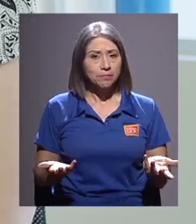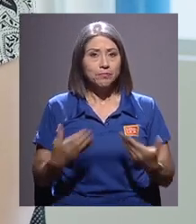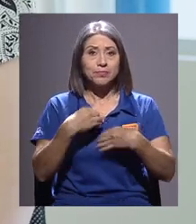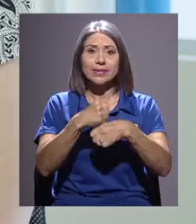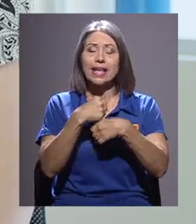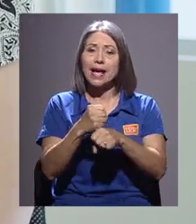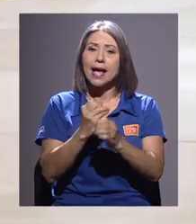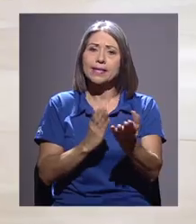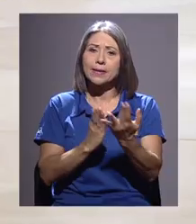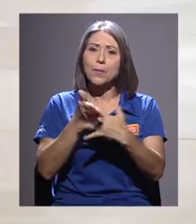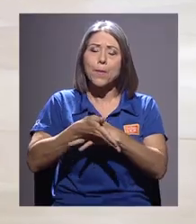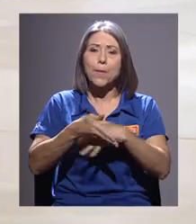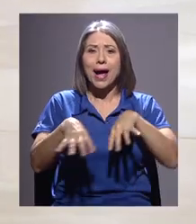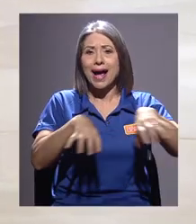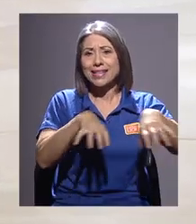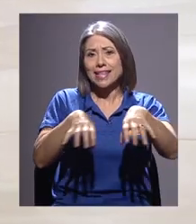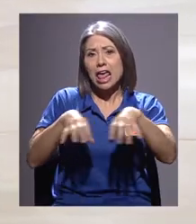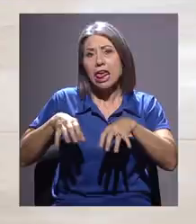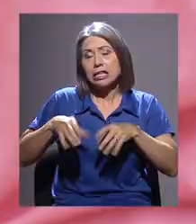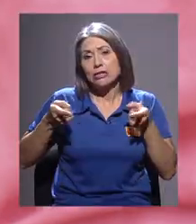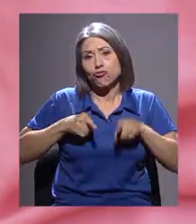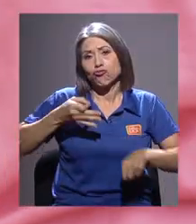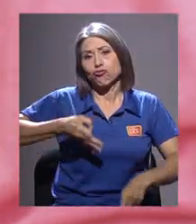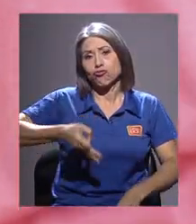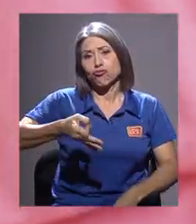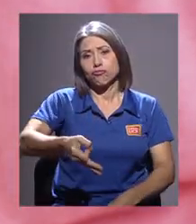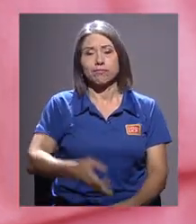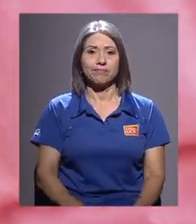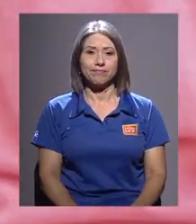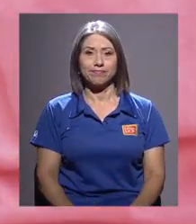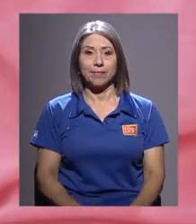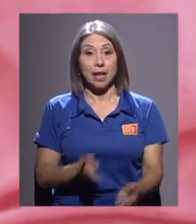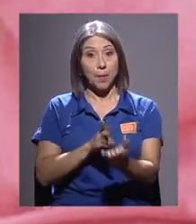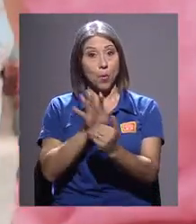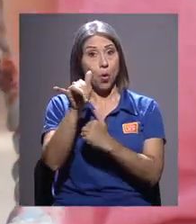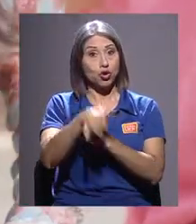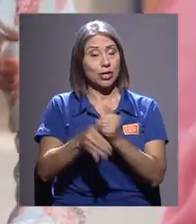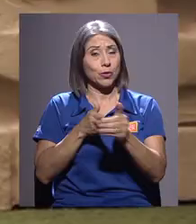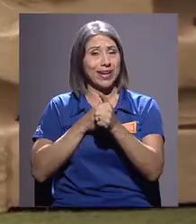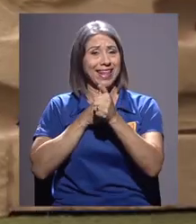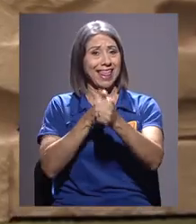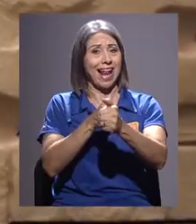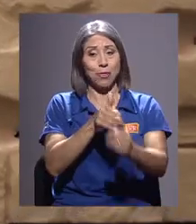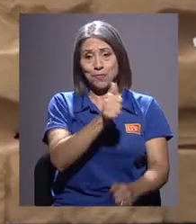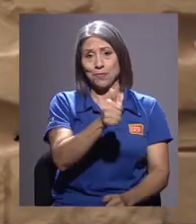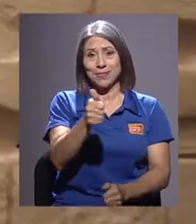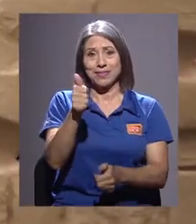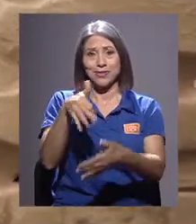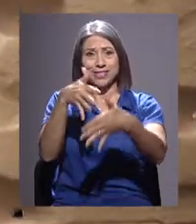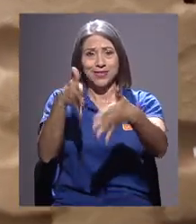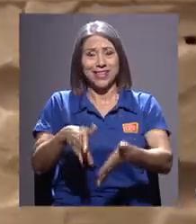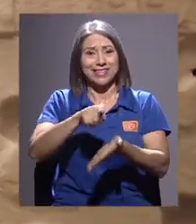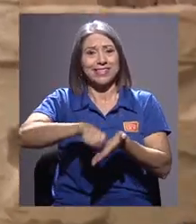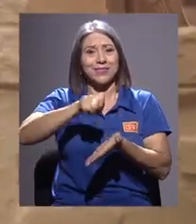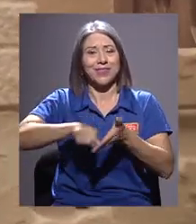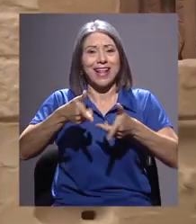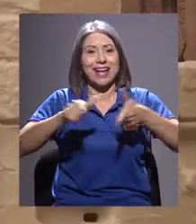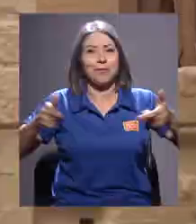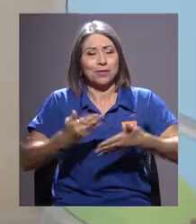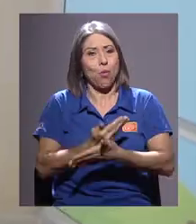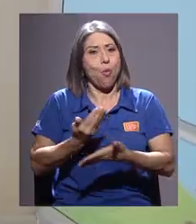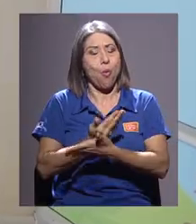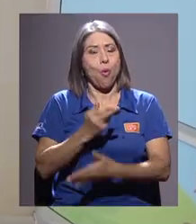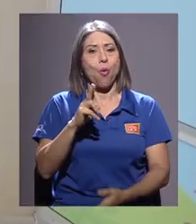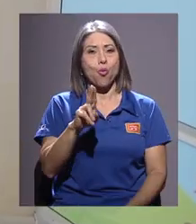se hace por medio de actividades cotidianas. El proyecto es liderado por los mismos estudiantes de la Escuela de Lenguas Modernas